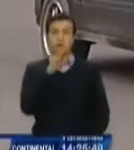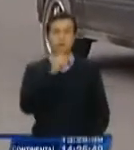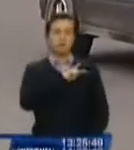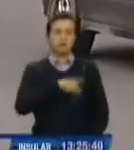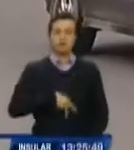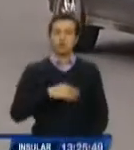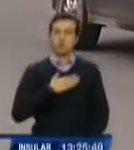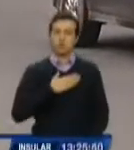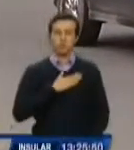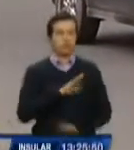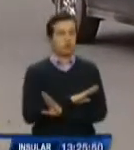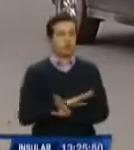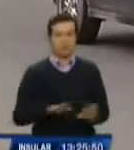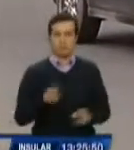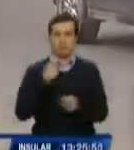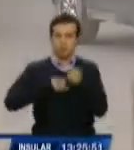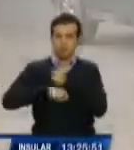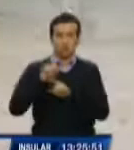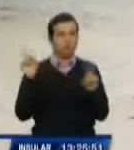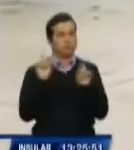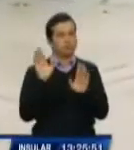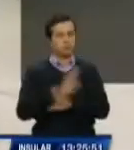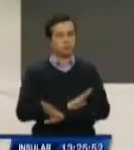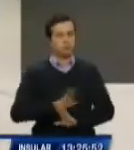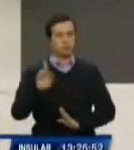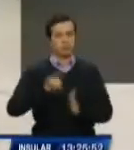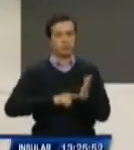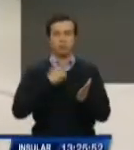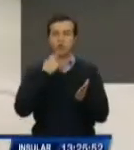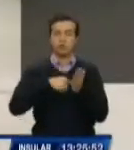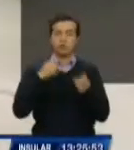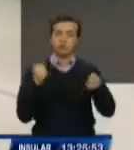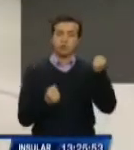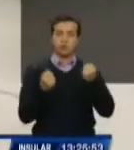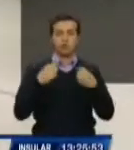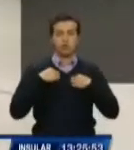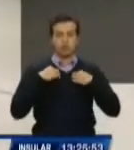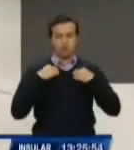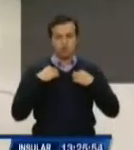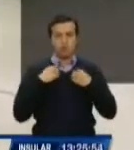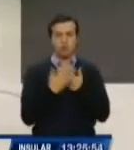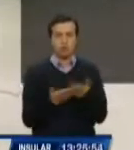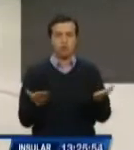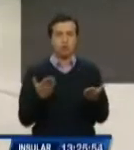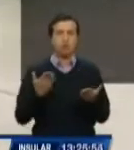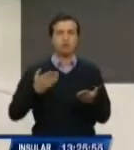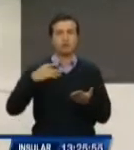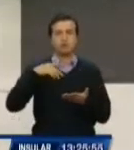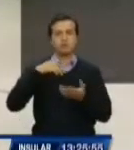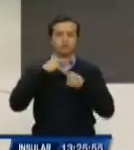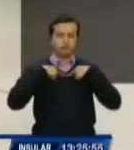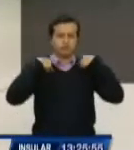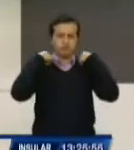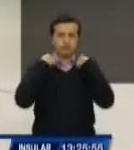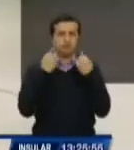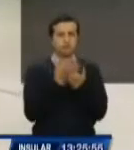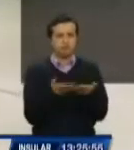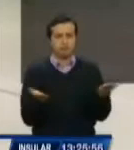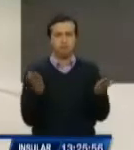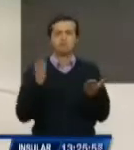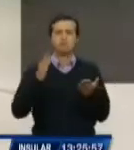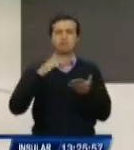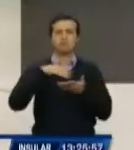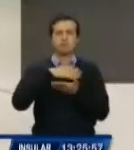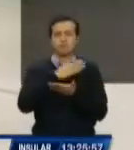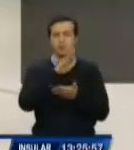uso personal y no comercial. Vía terrestre. Ropa, artículos de tocador, joyas y adornos para el hogar,